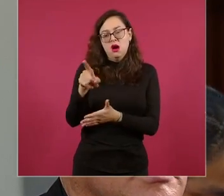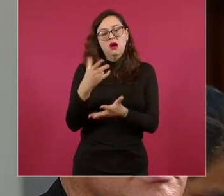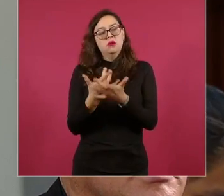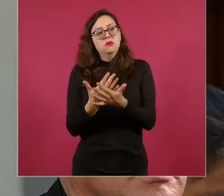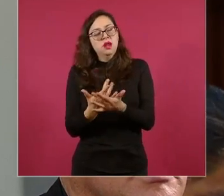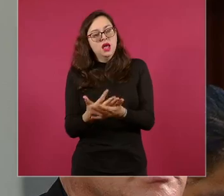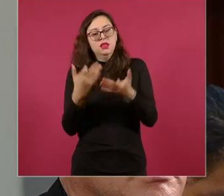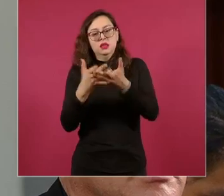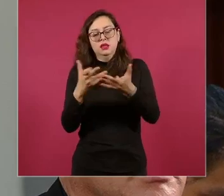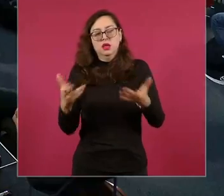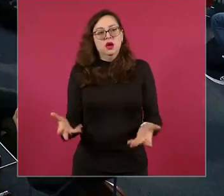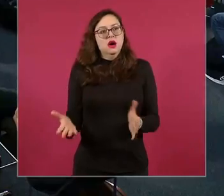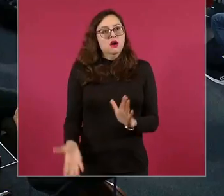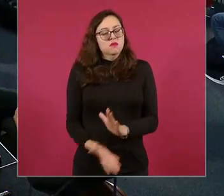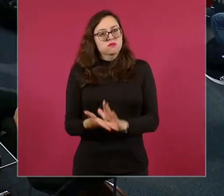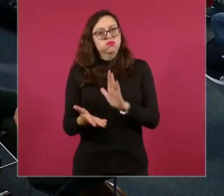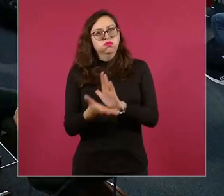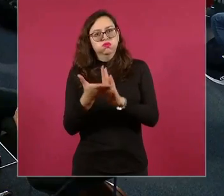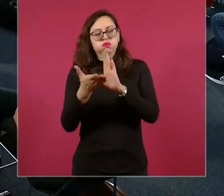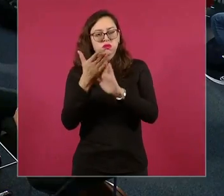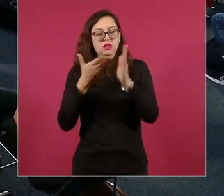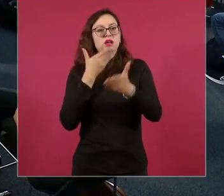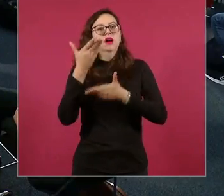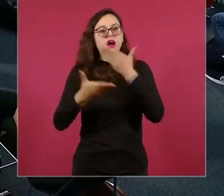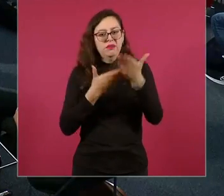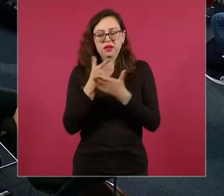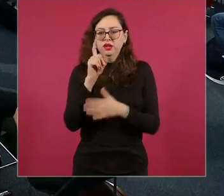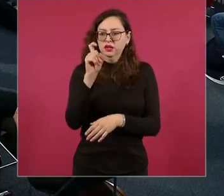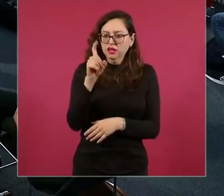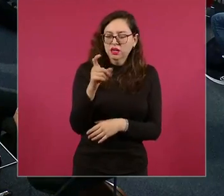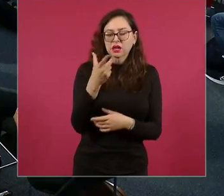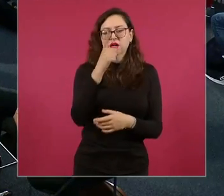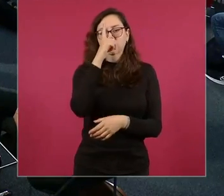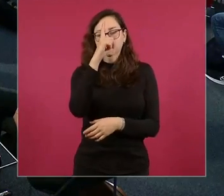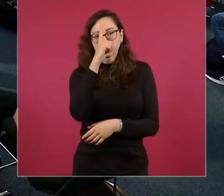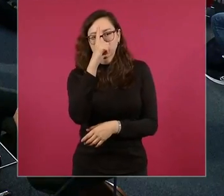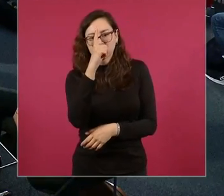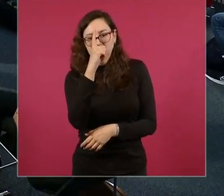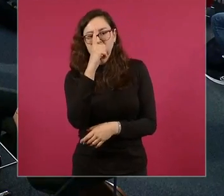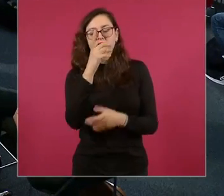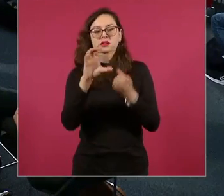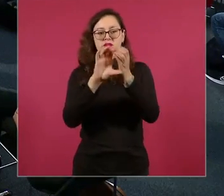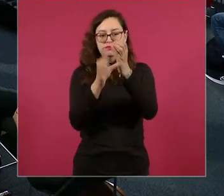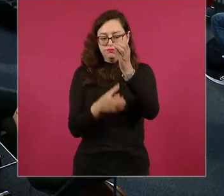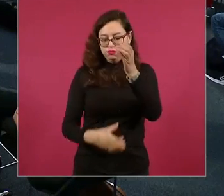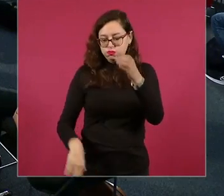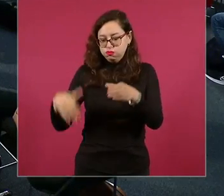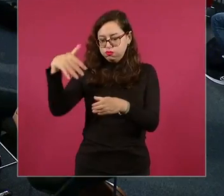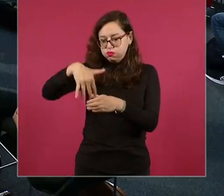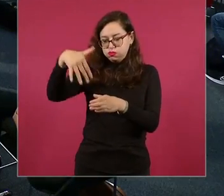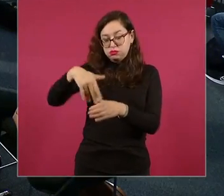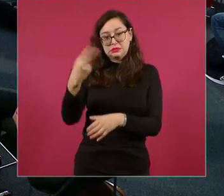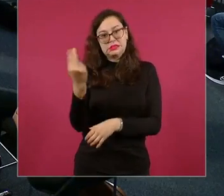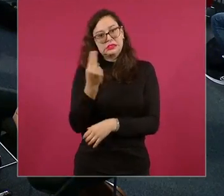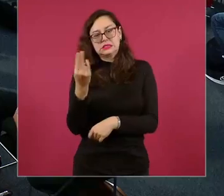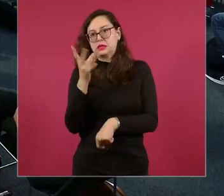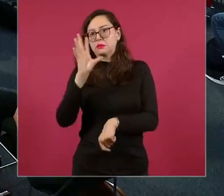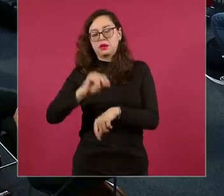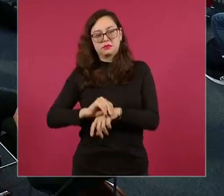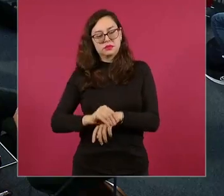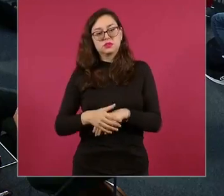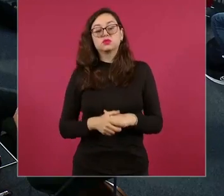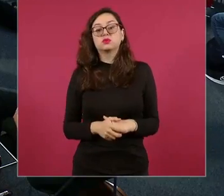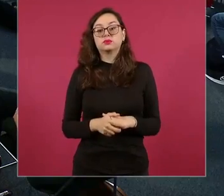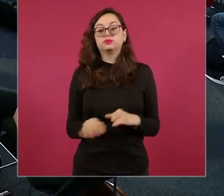ello se pueda acceder a los servicios básicos como luz agua y drenaje y por